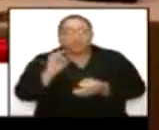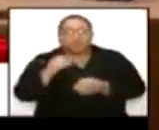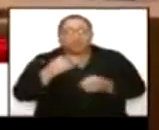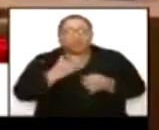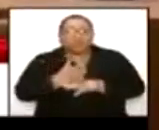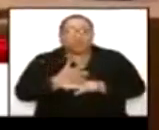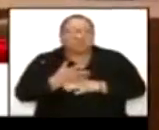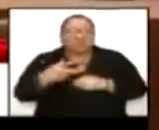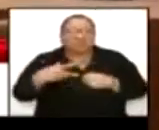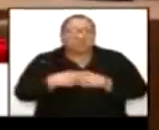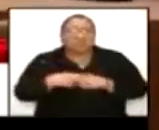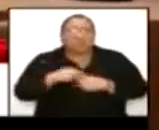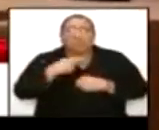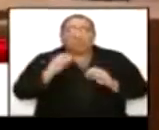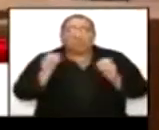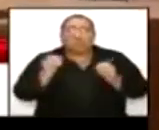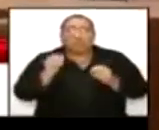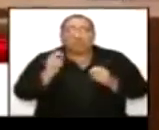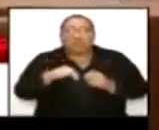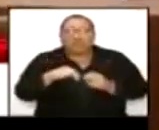del embarazo del adolescente